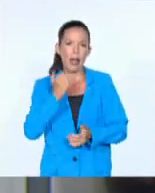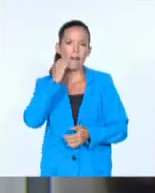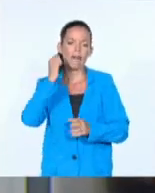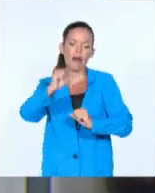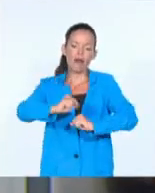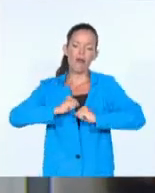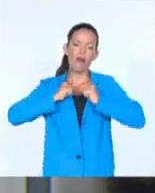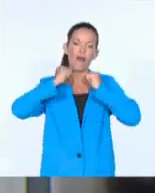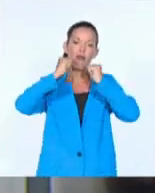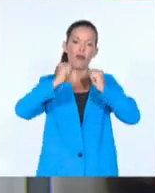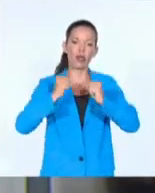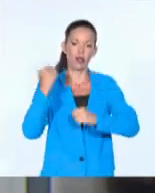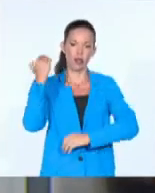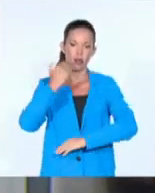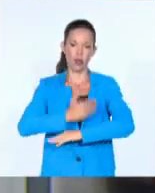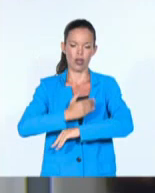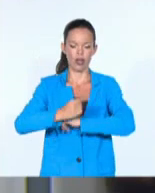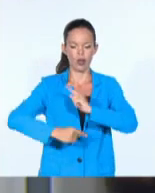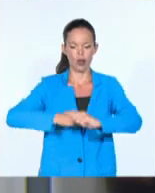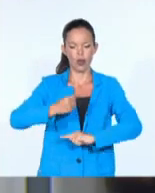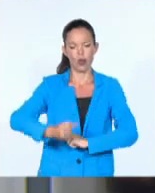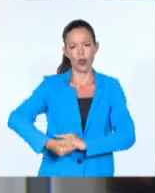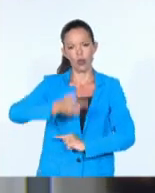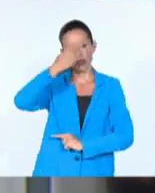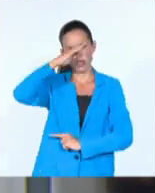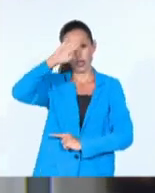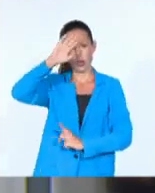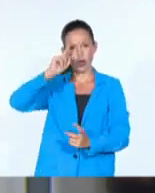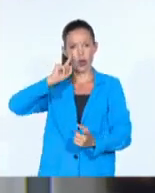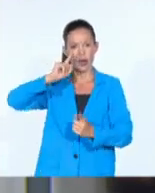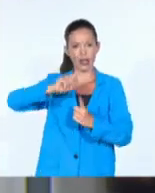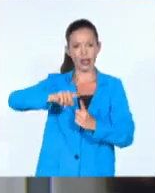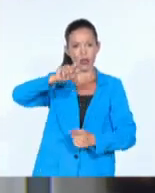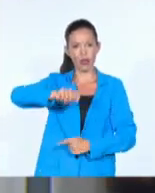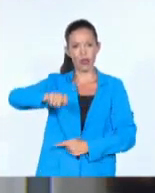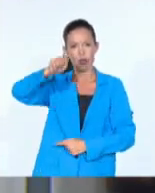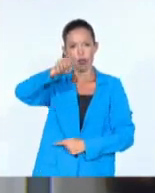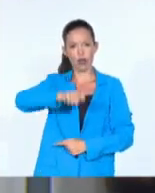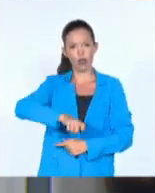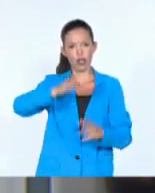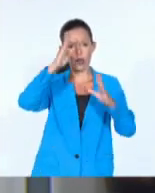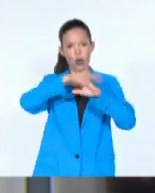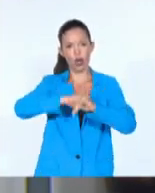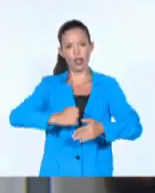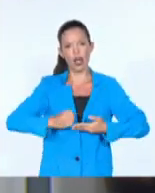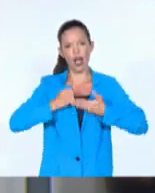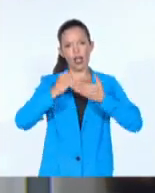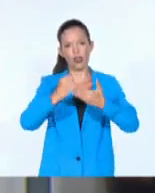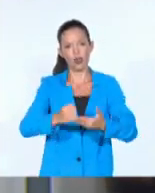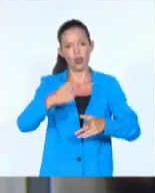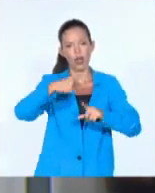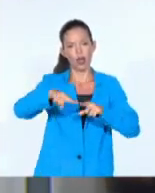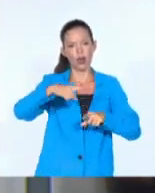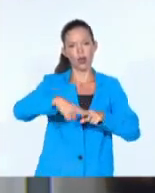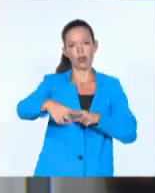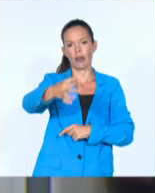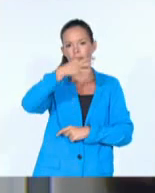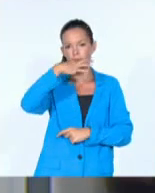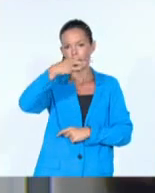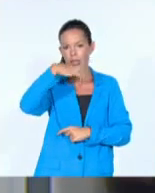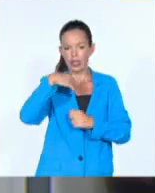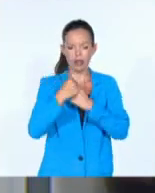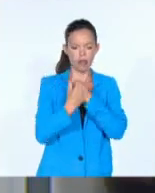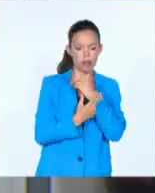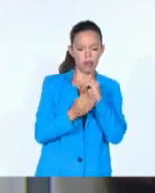y demora para el arribo de insumos y equipamientos médicos imprescindibles para enfrentarla en particular para la